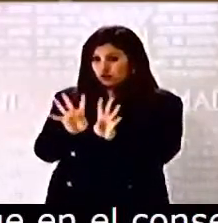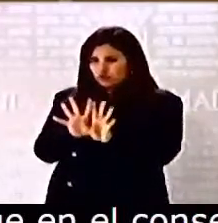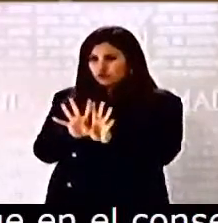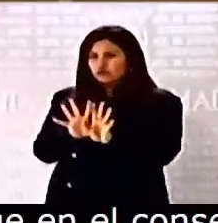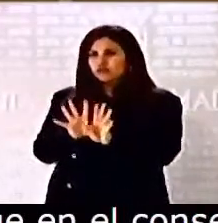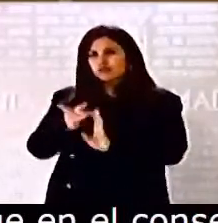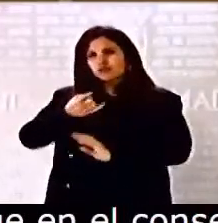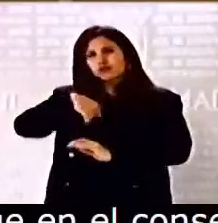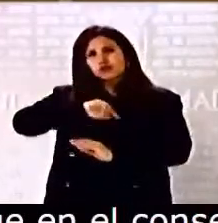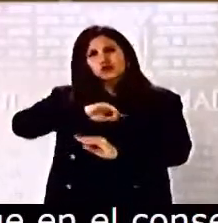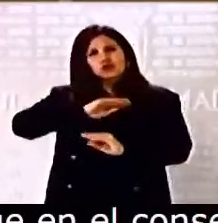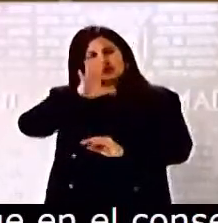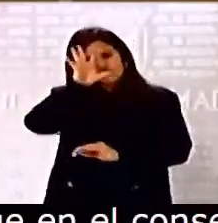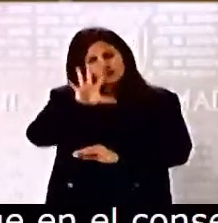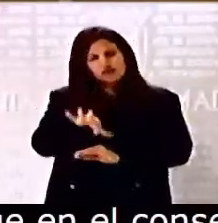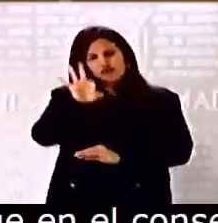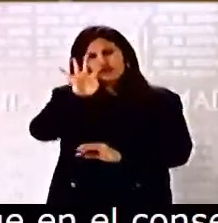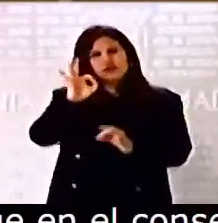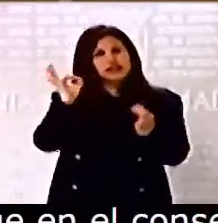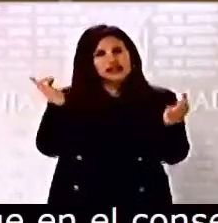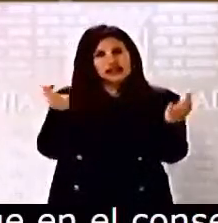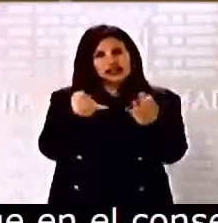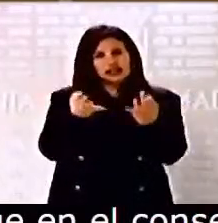hemos adoptado la decisión,